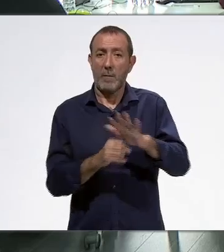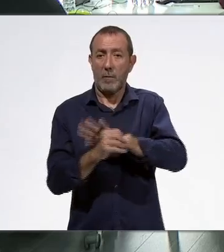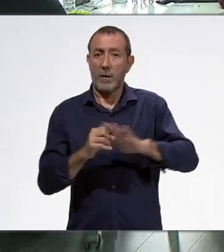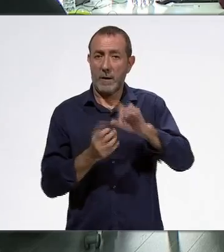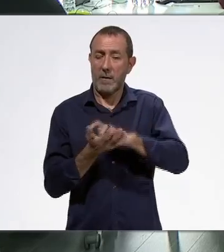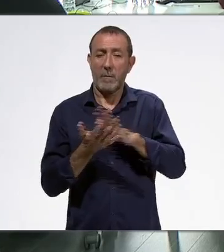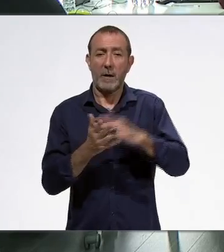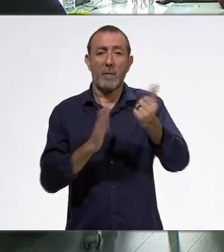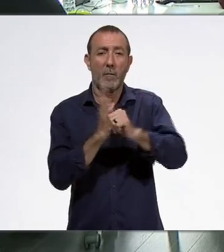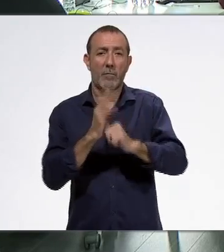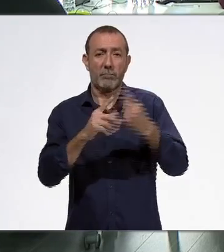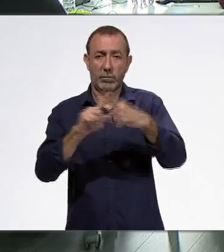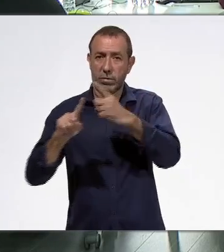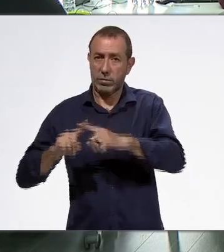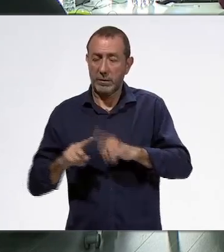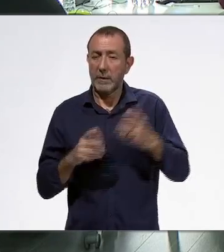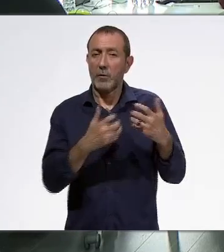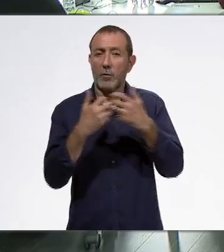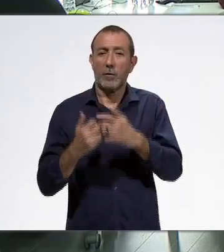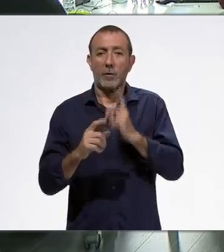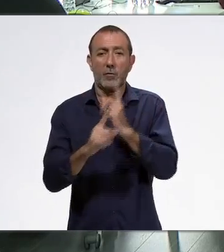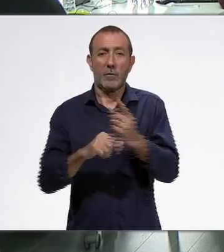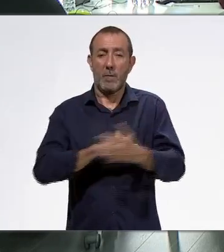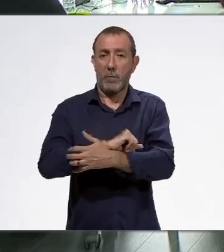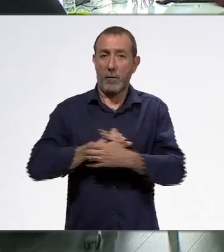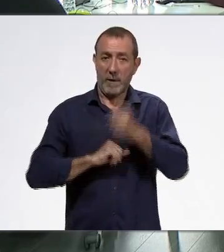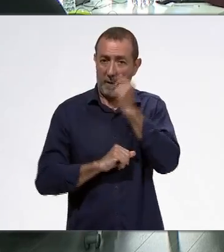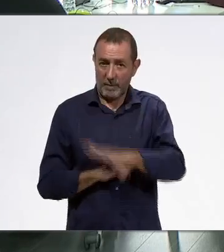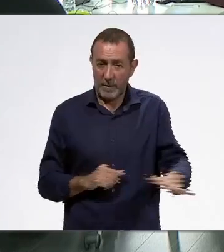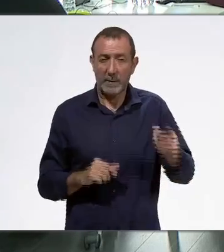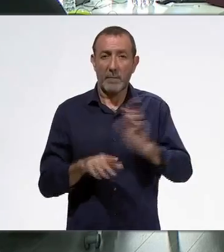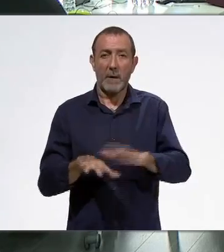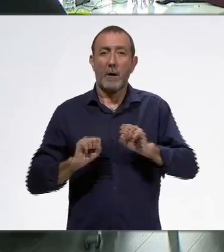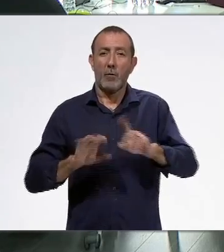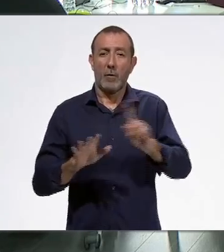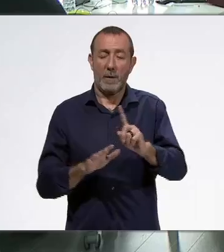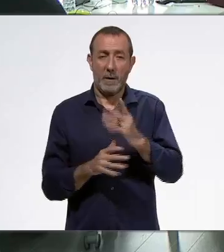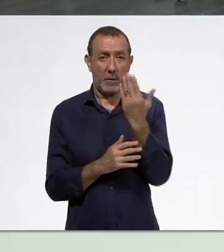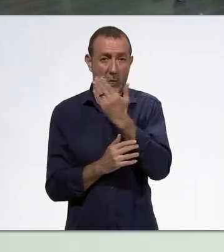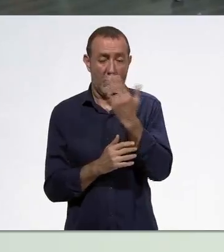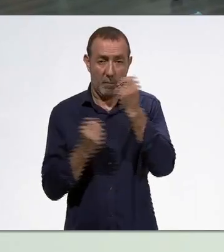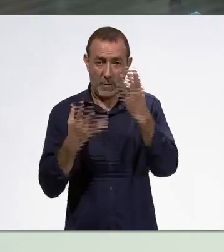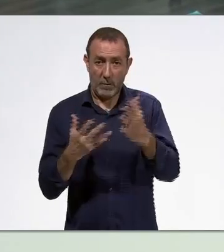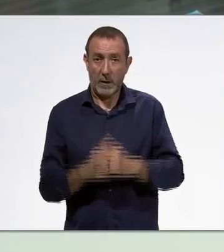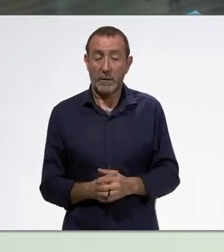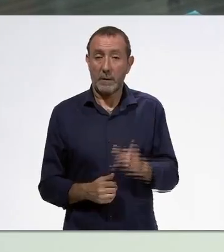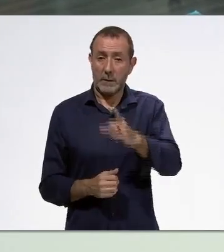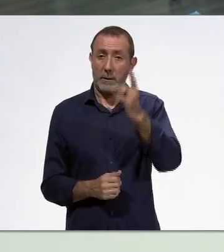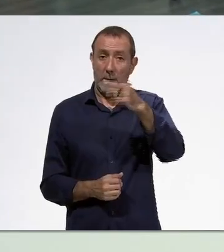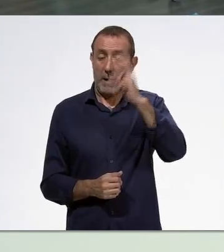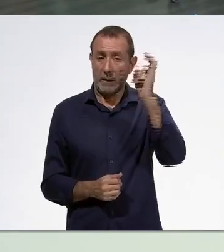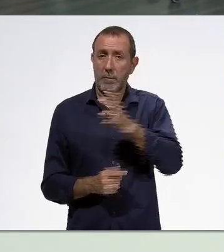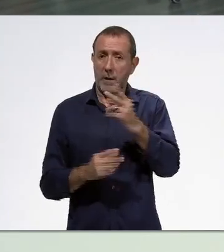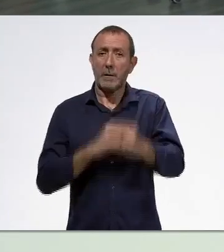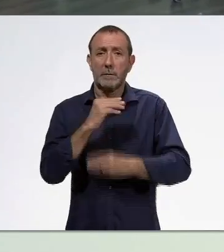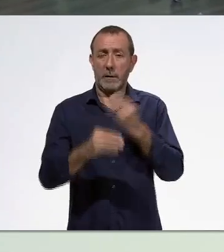sus diferentes programas que tratan de luchar contra la pobreza infantil y contra el abandono escolar temprano una actividad que llevan a